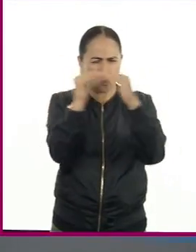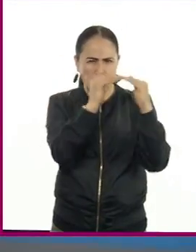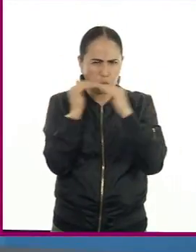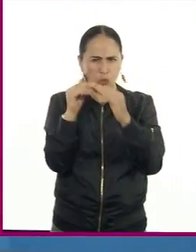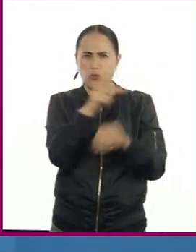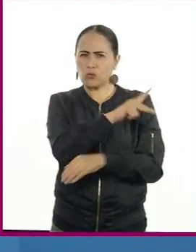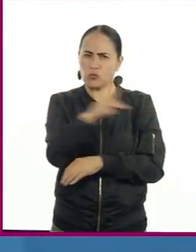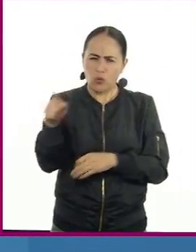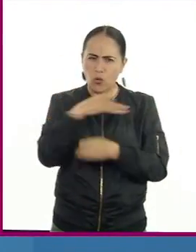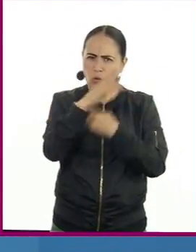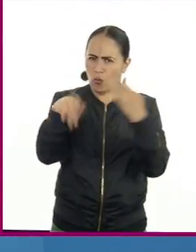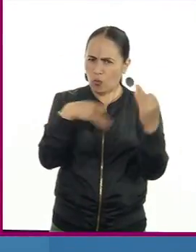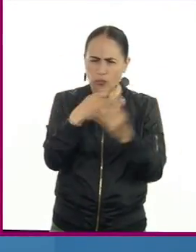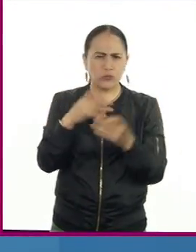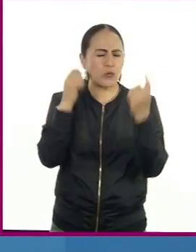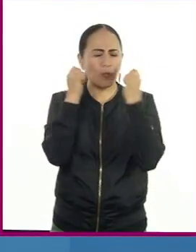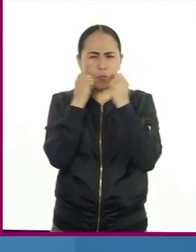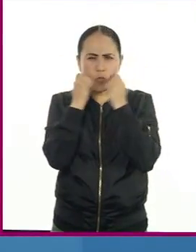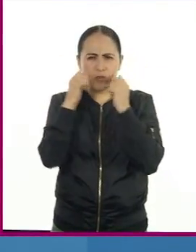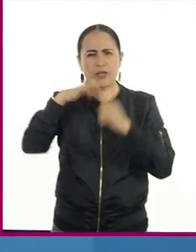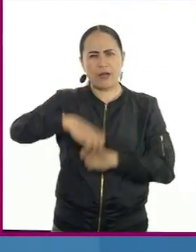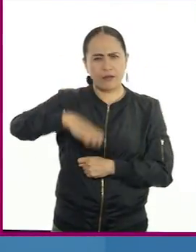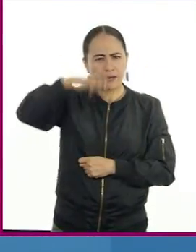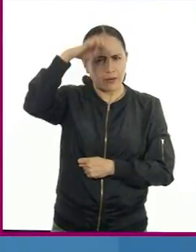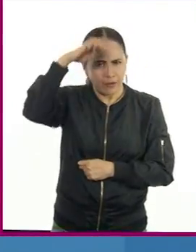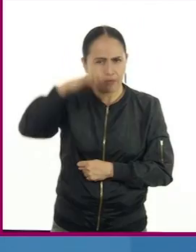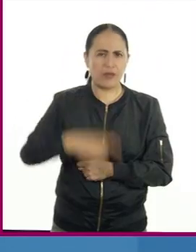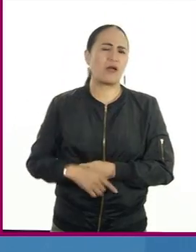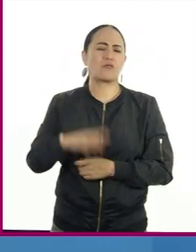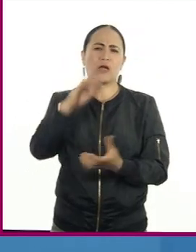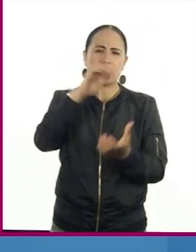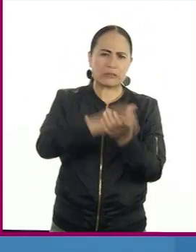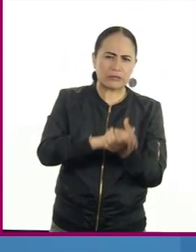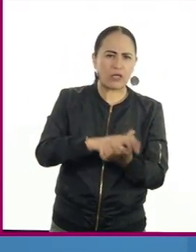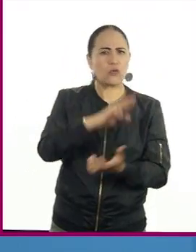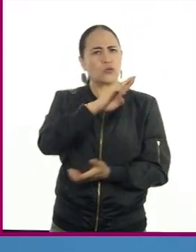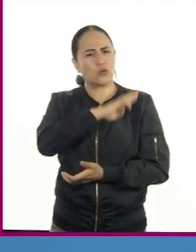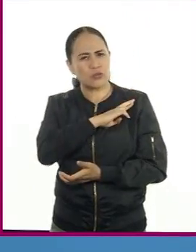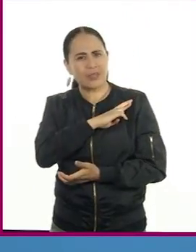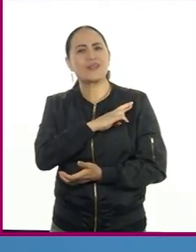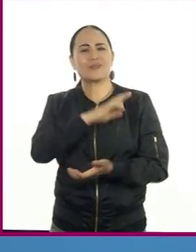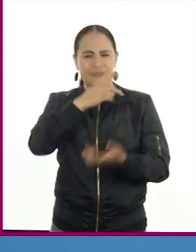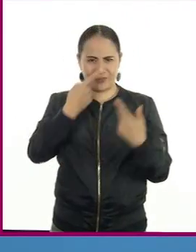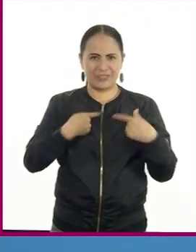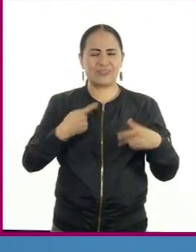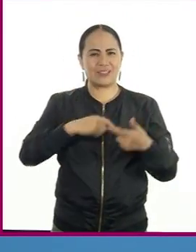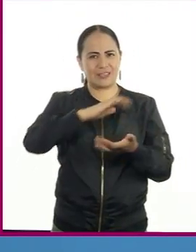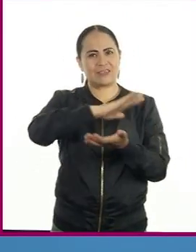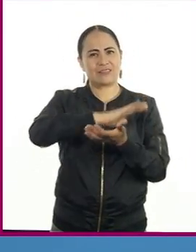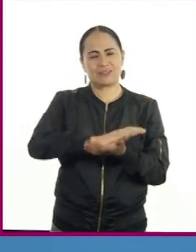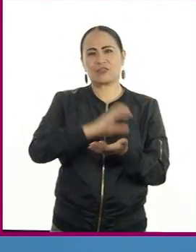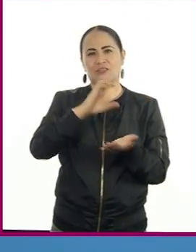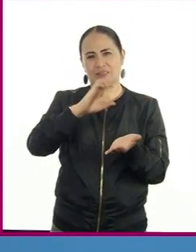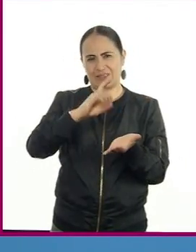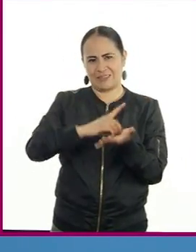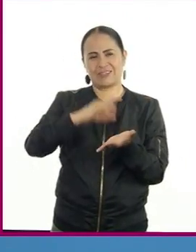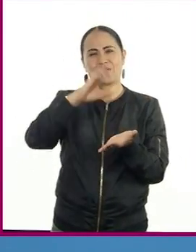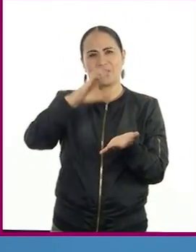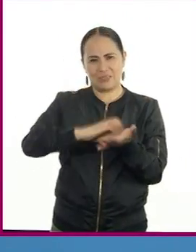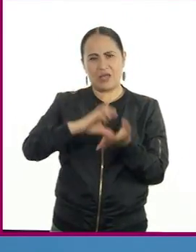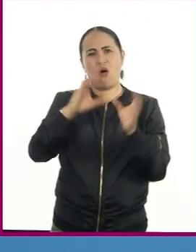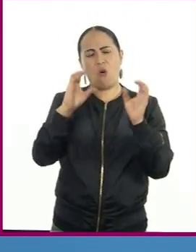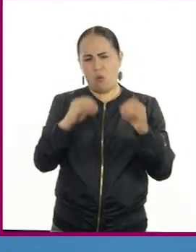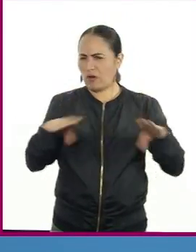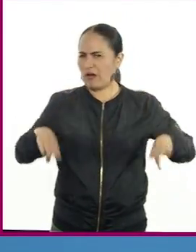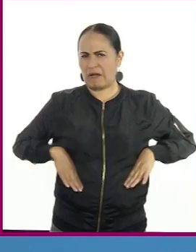personas, independientemente de la edad, estado civil, discapacidad, género u otra característica,